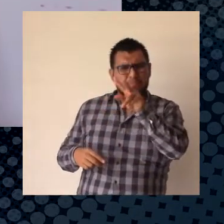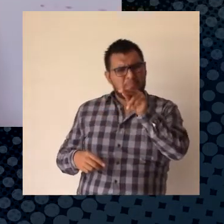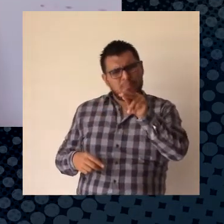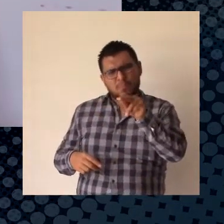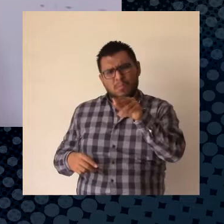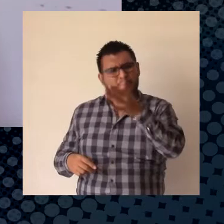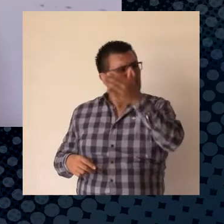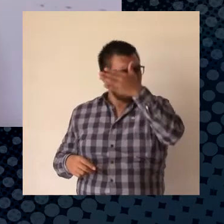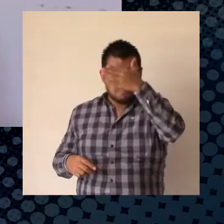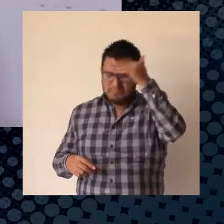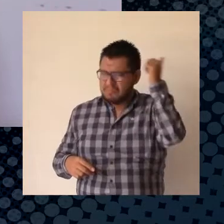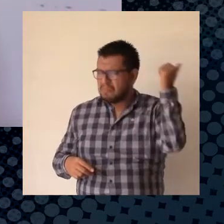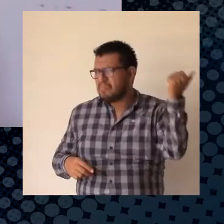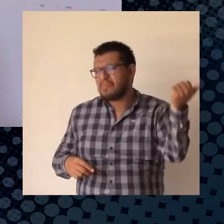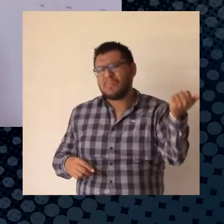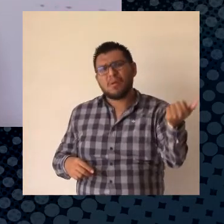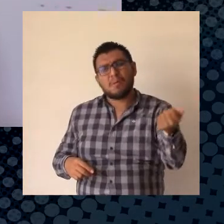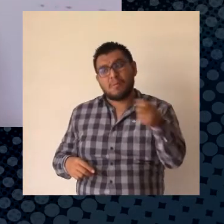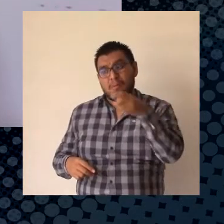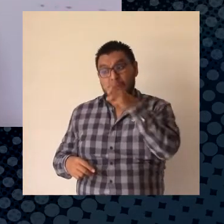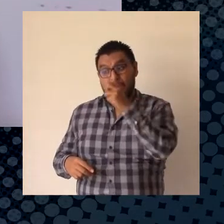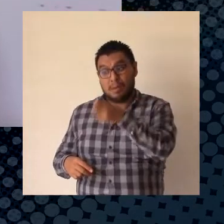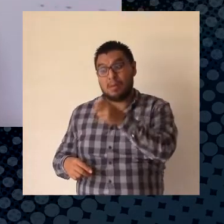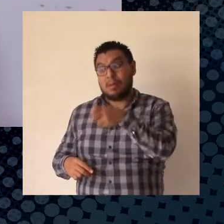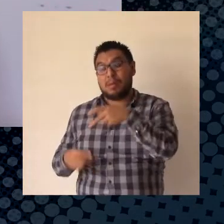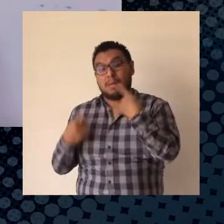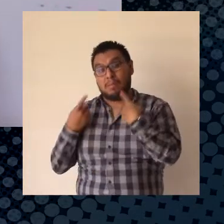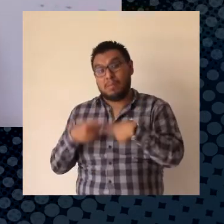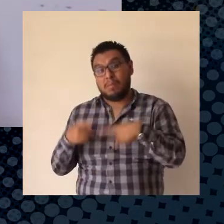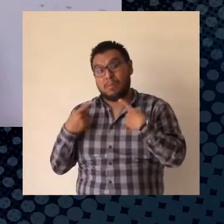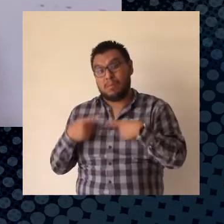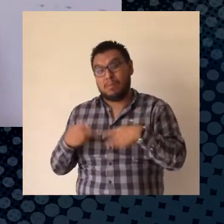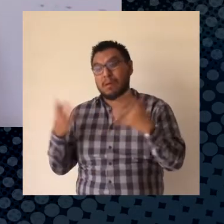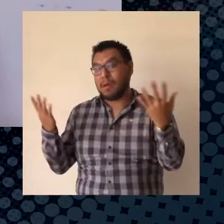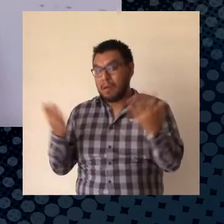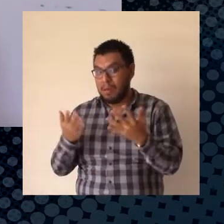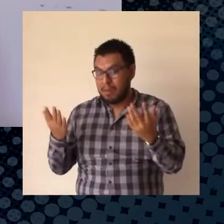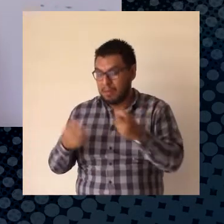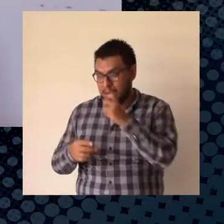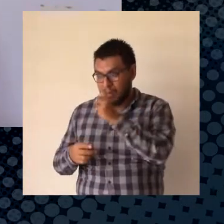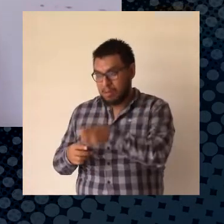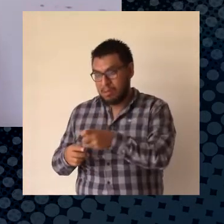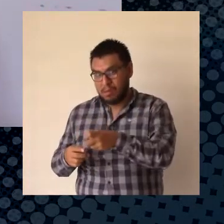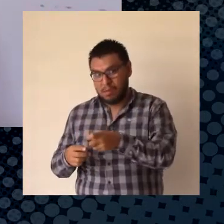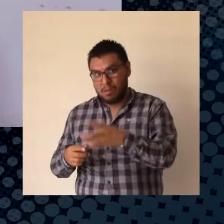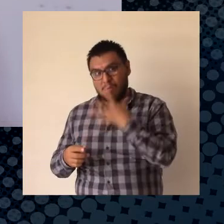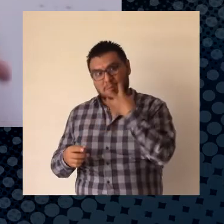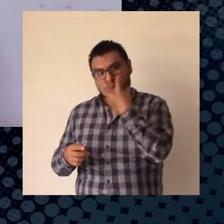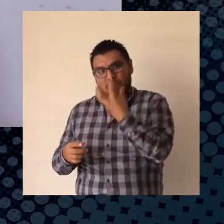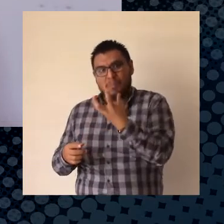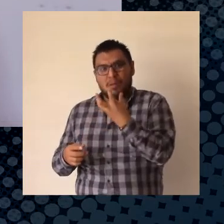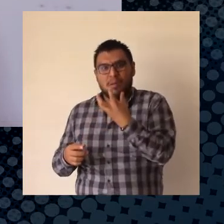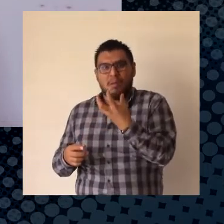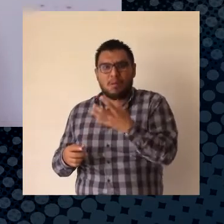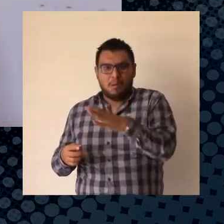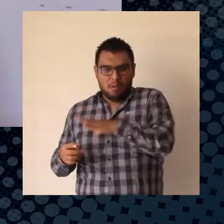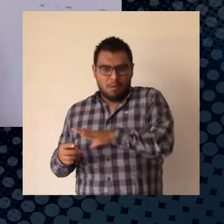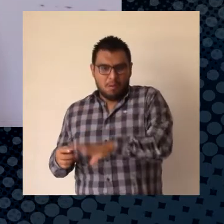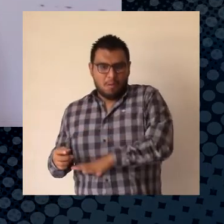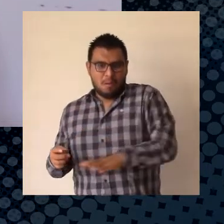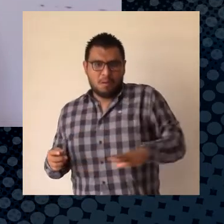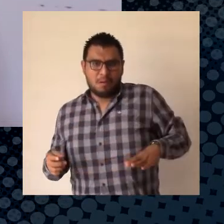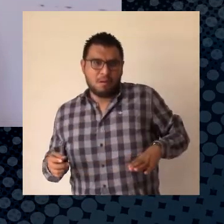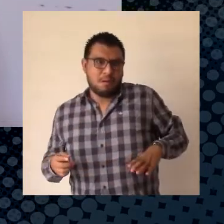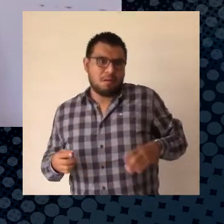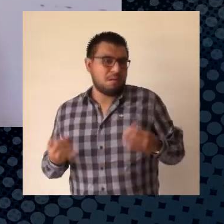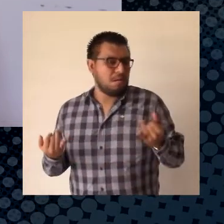No sabemos por qué esta persona actúa así o habla así o su carácter es así. Hay